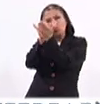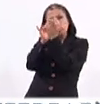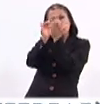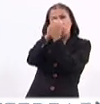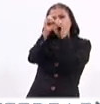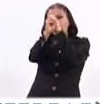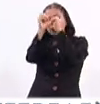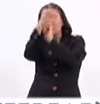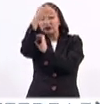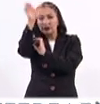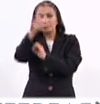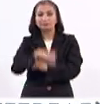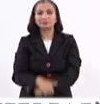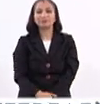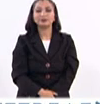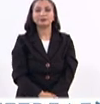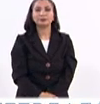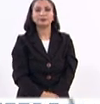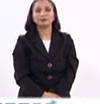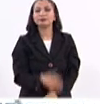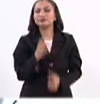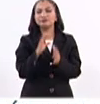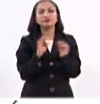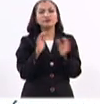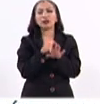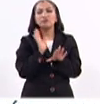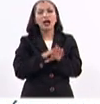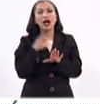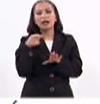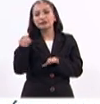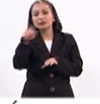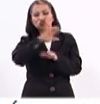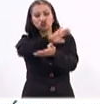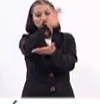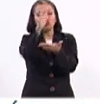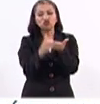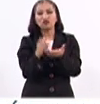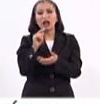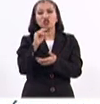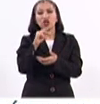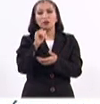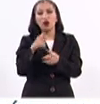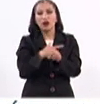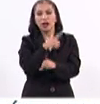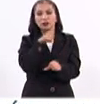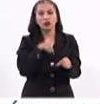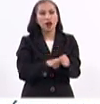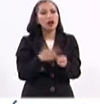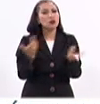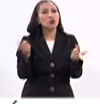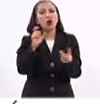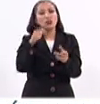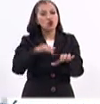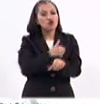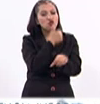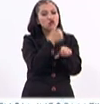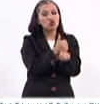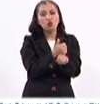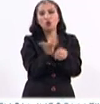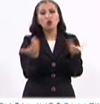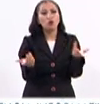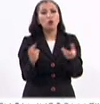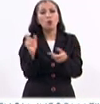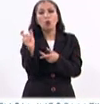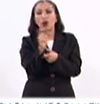observan objetos del cielo. Claro. Platíquenos más sobre este Observatorio Astronómico Nacional. ¿Cuándo se hizo? ¿Cuándo se